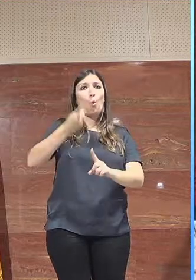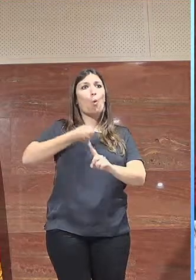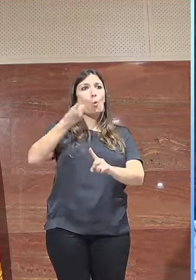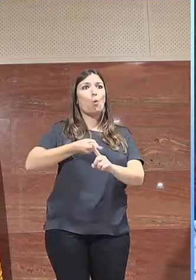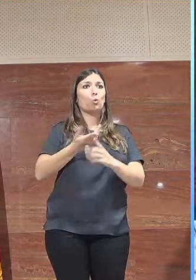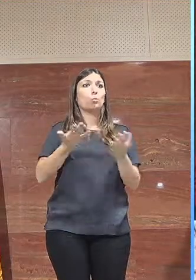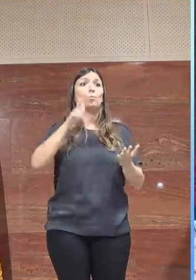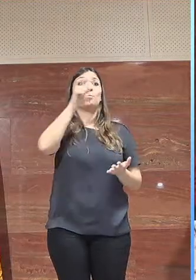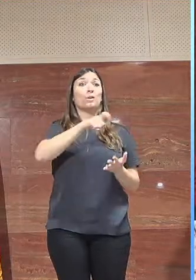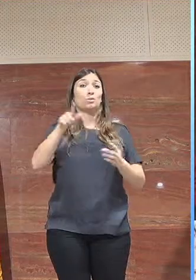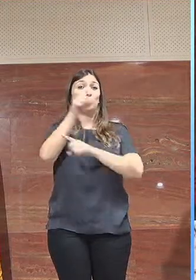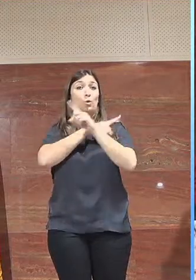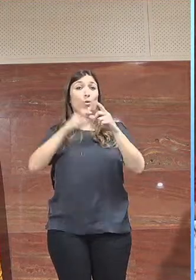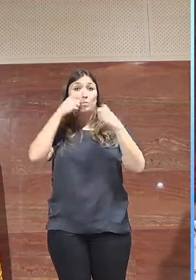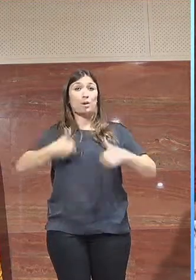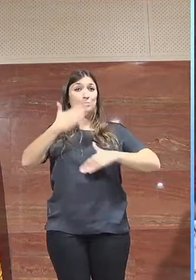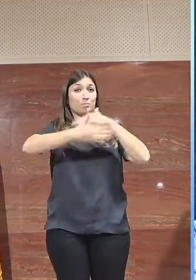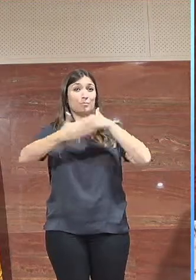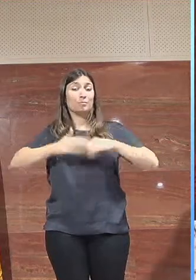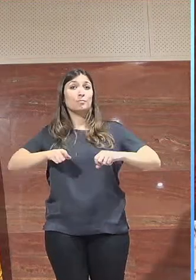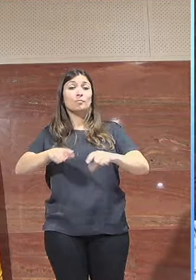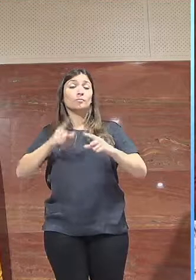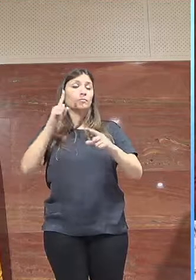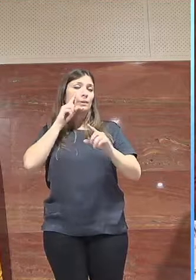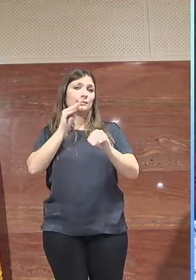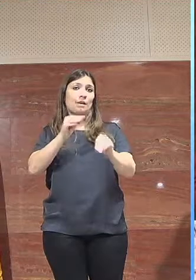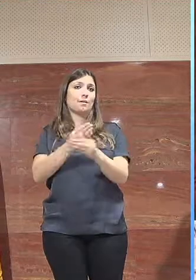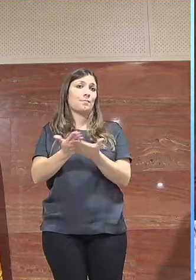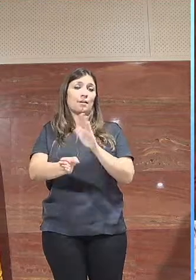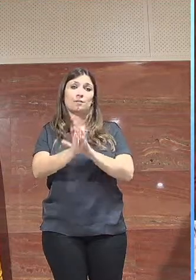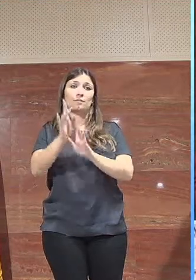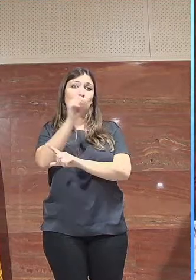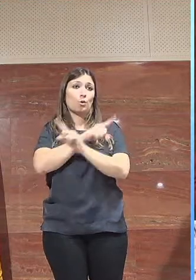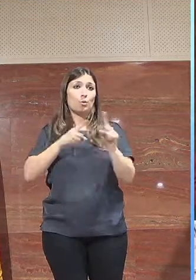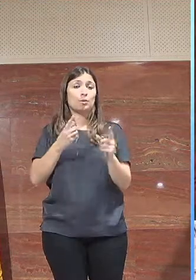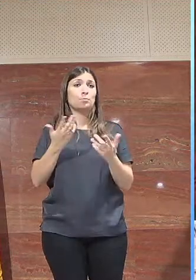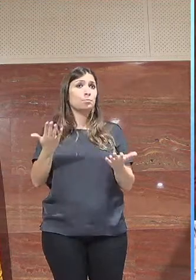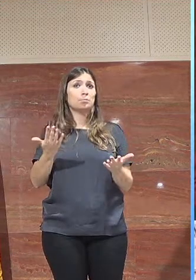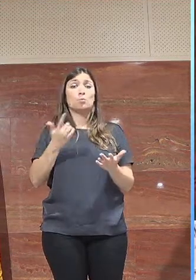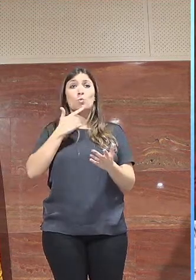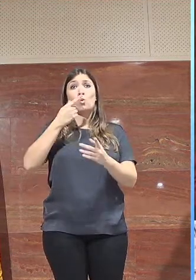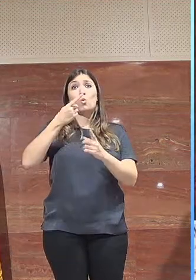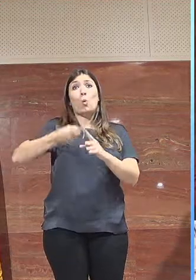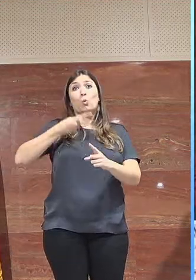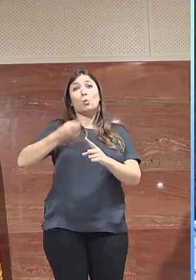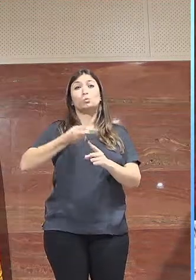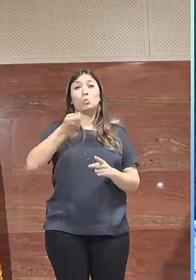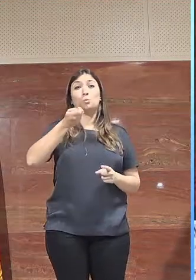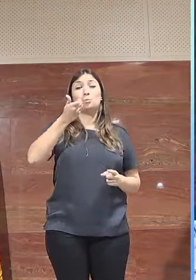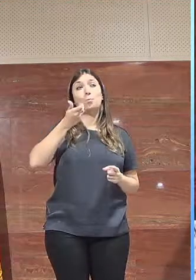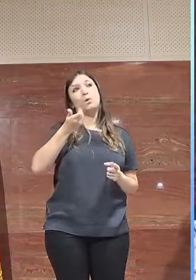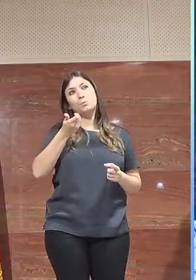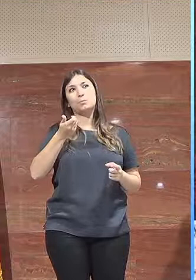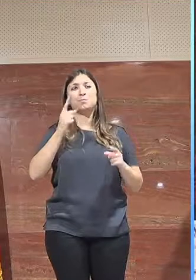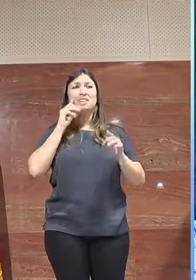las personas con movilidad reducida, ¿no? Y bueno, pues sigue llamando la atención también la poca utilización no